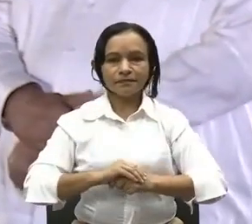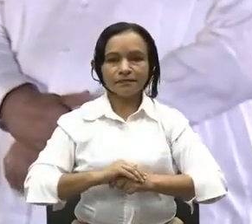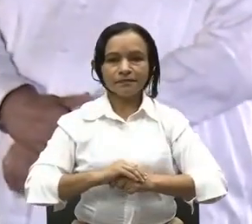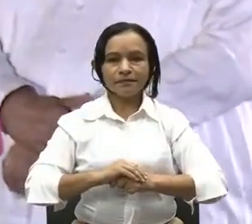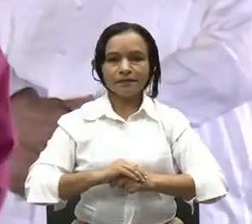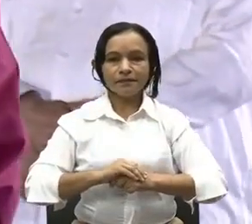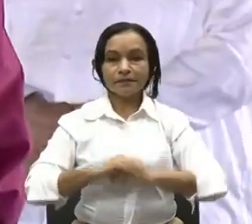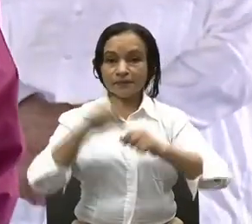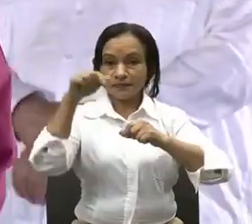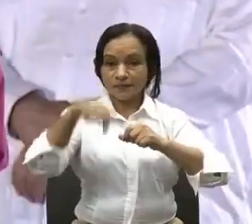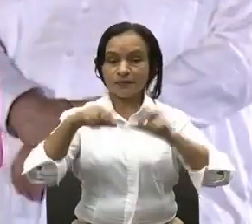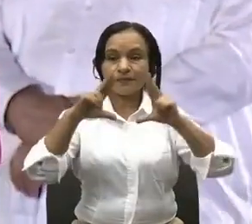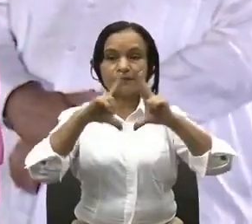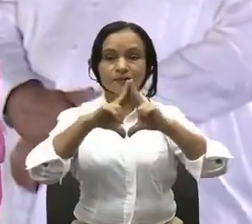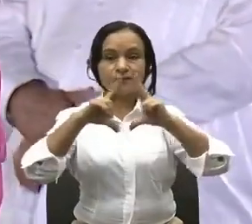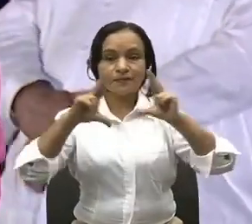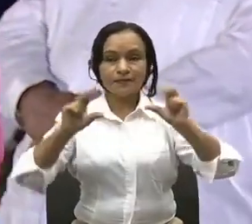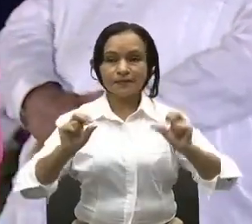aquí en Nicaragua,